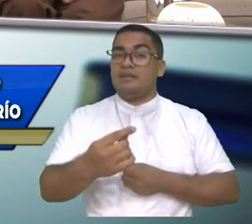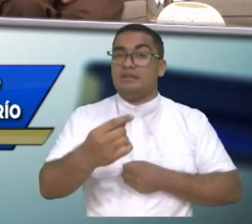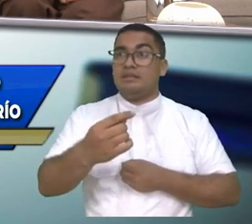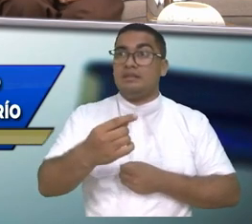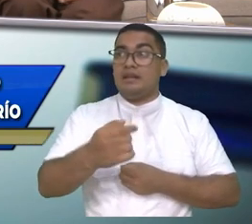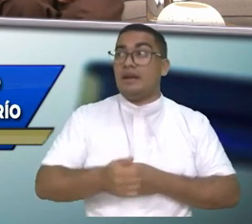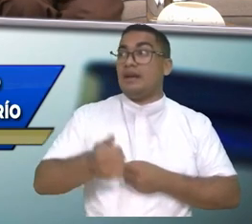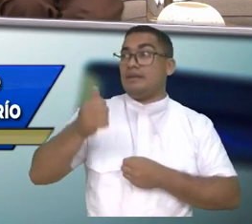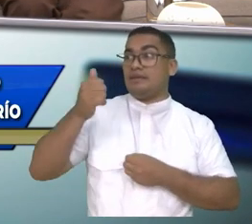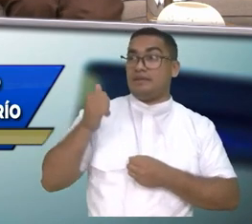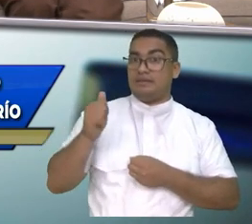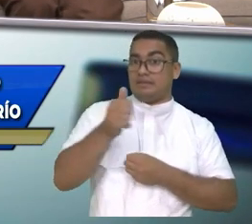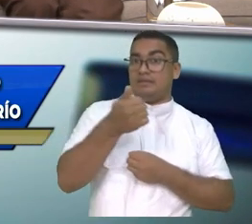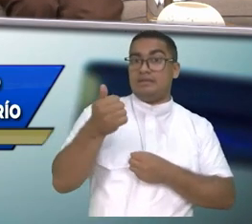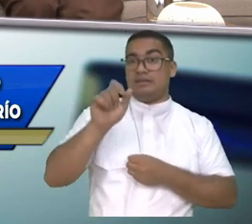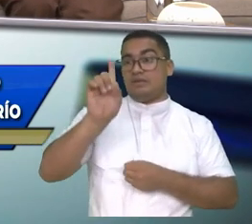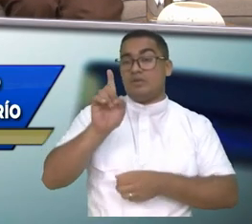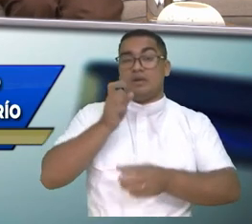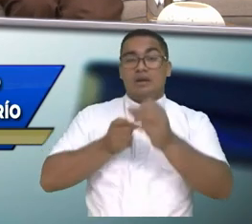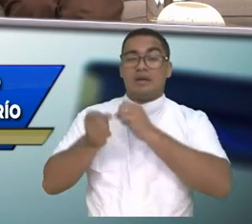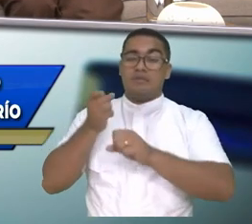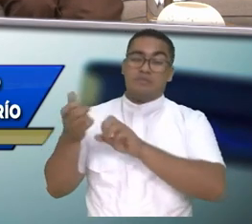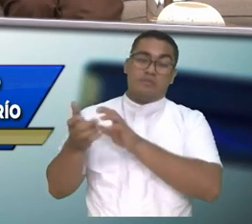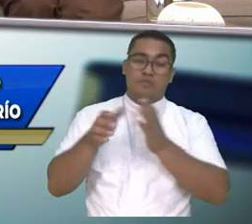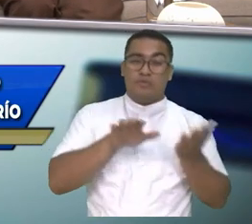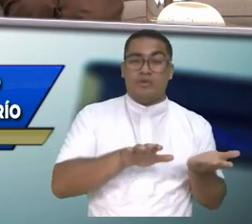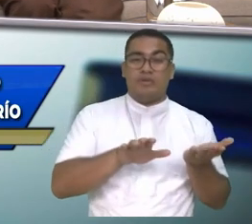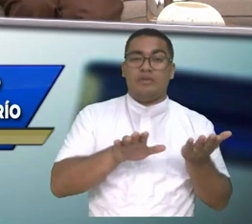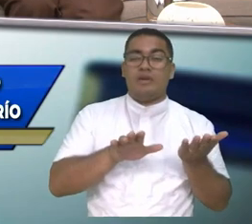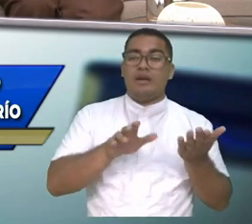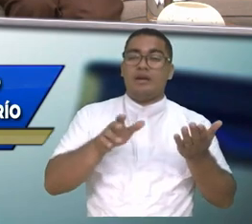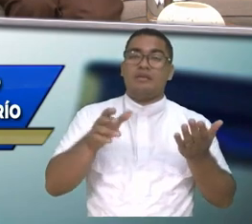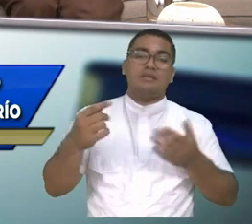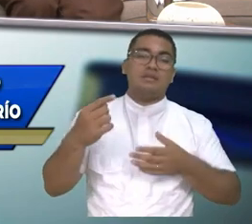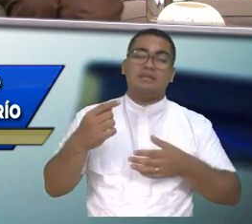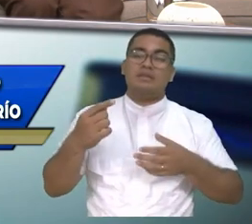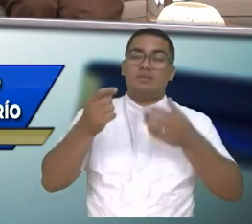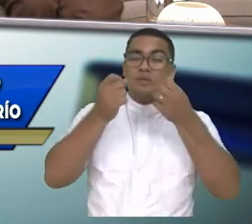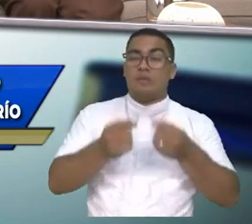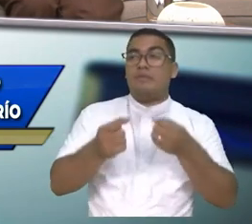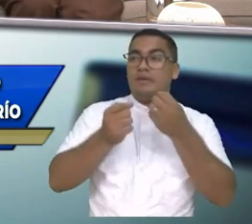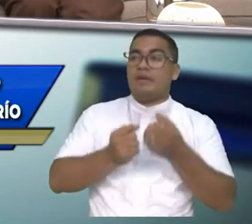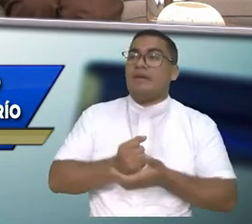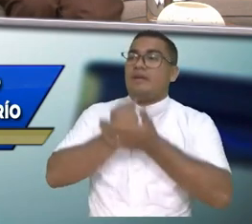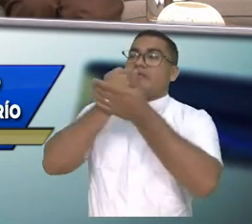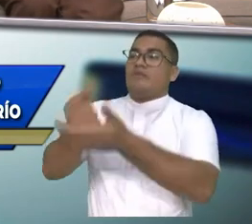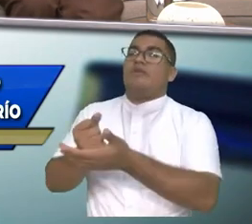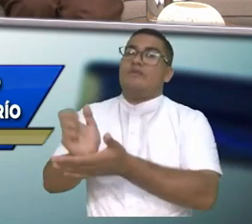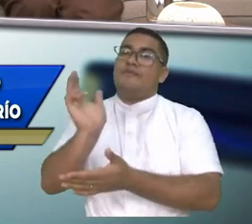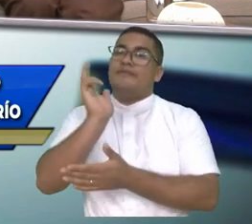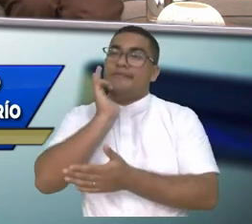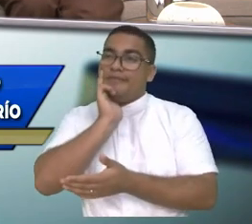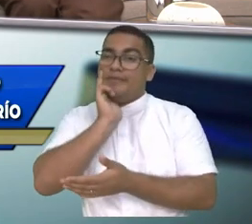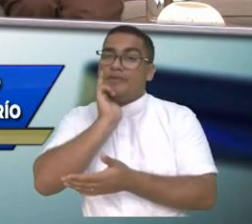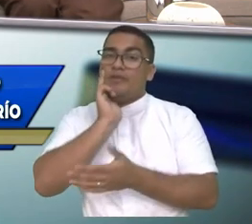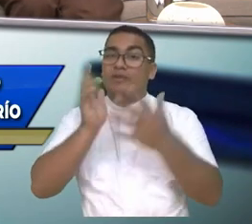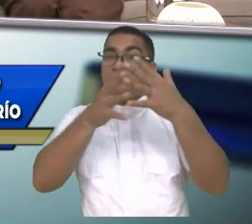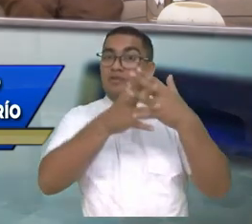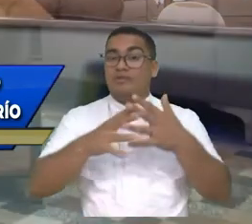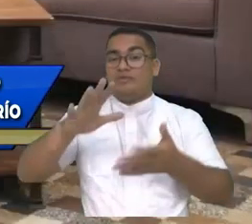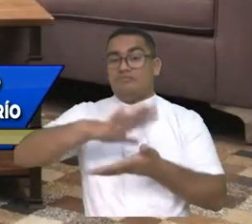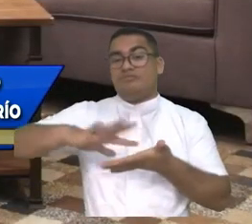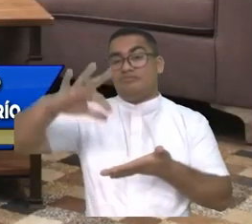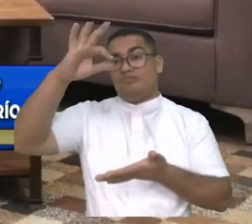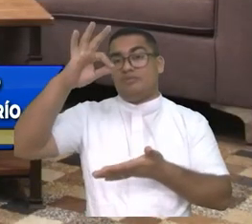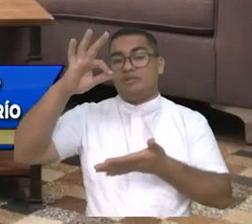Selva fue quien ayudó a Rubén Darío en Nueva York a terminar su